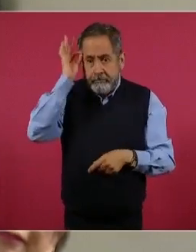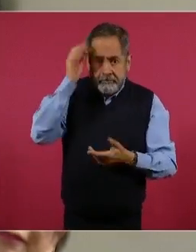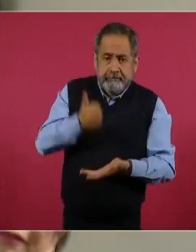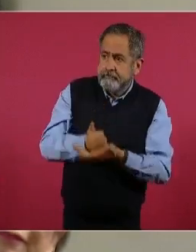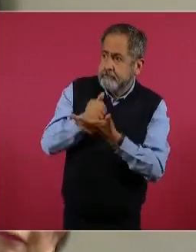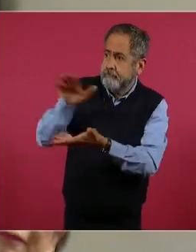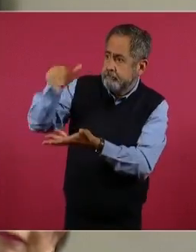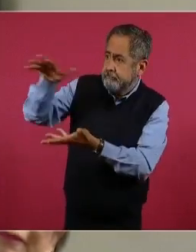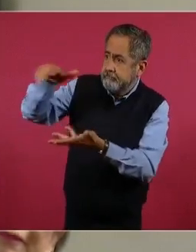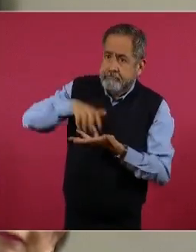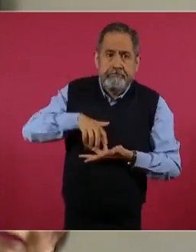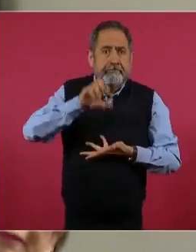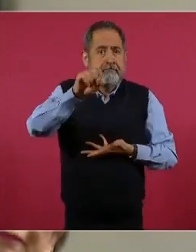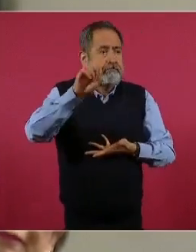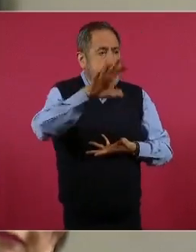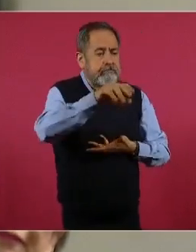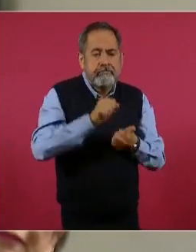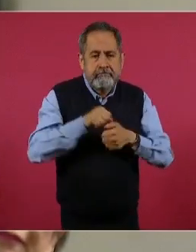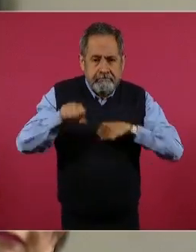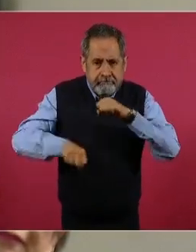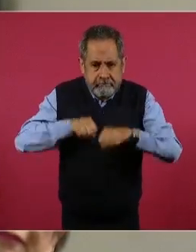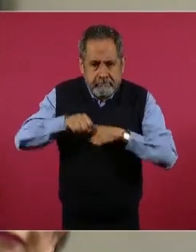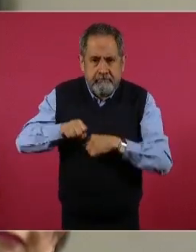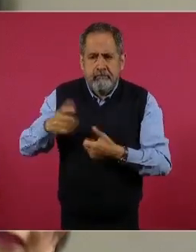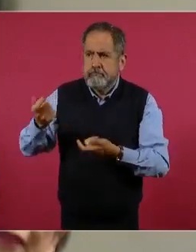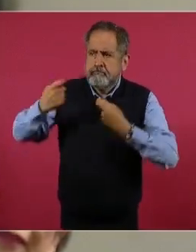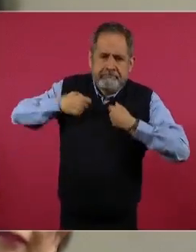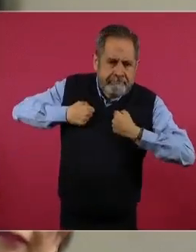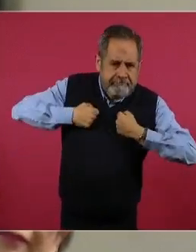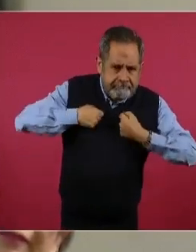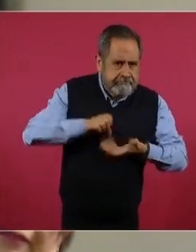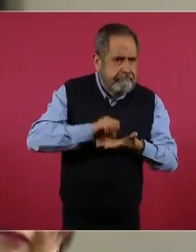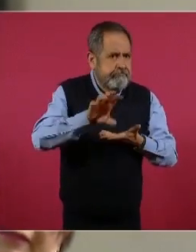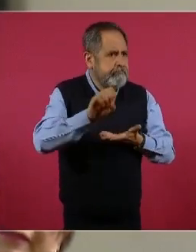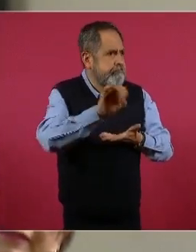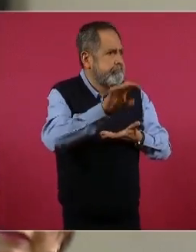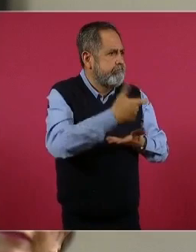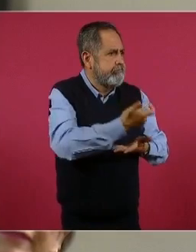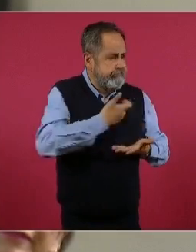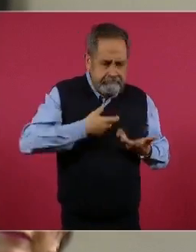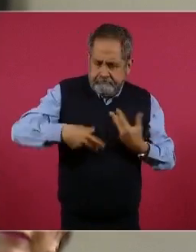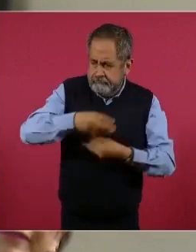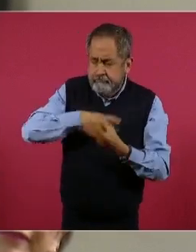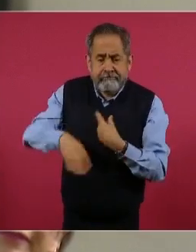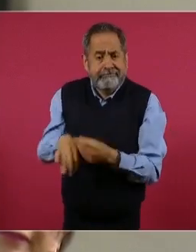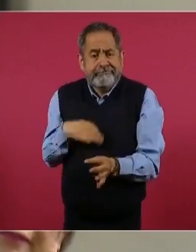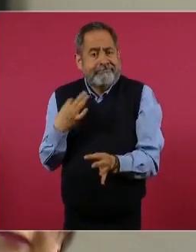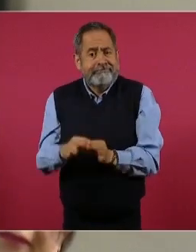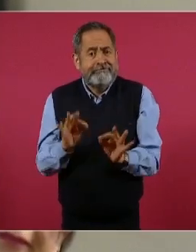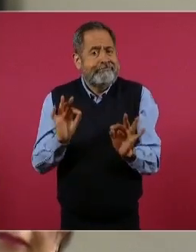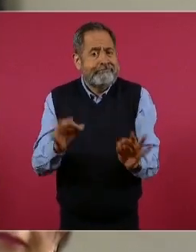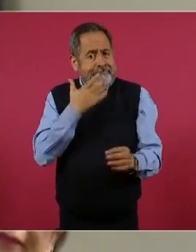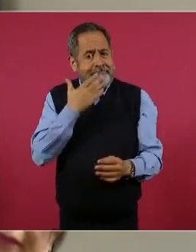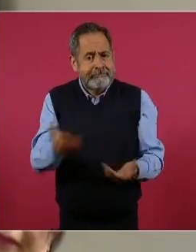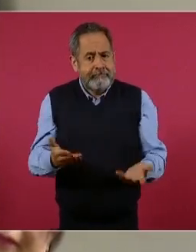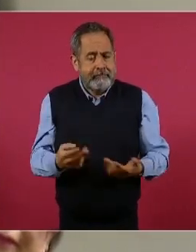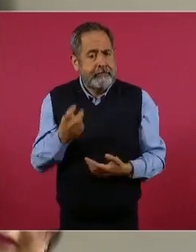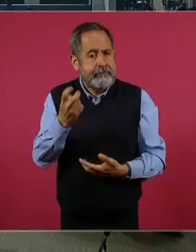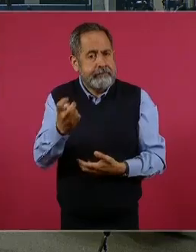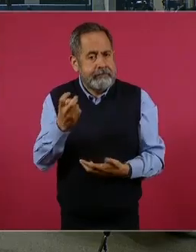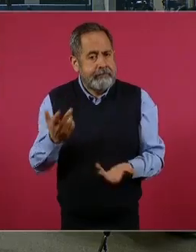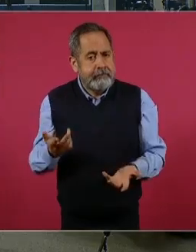mensajeros que en su bicicleta o incluso a pie andan repartiendo los productos que se compran. Pues eso